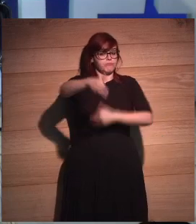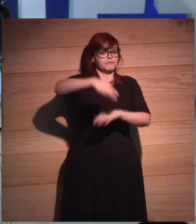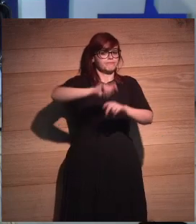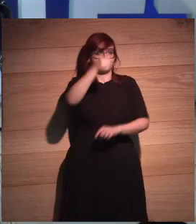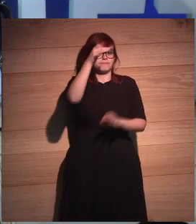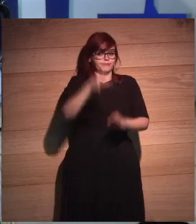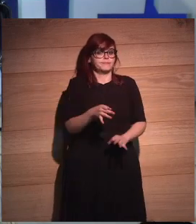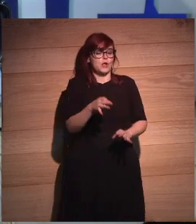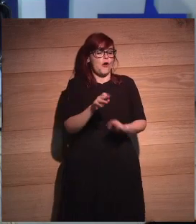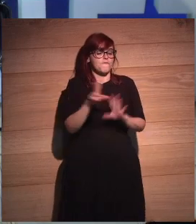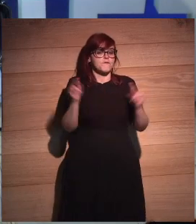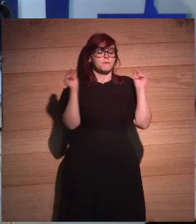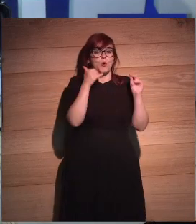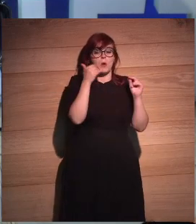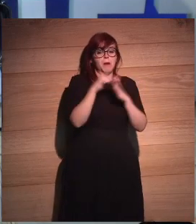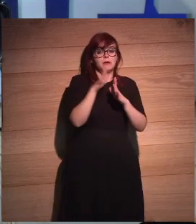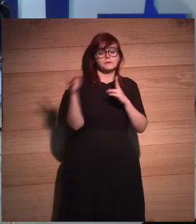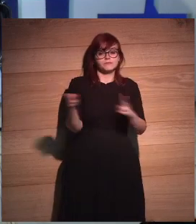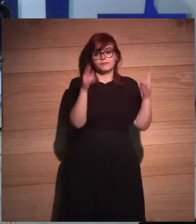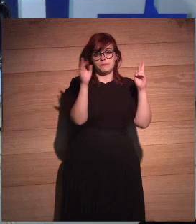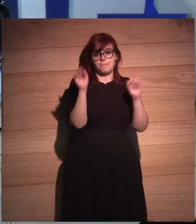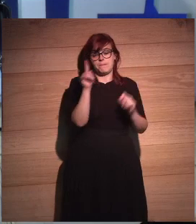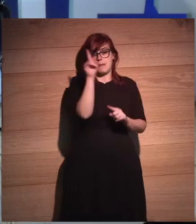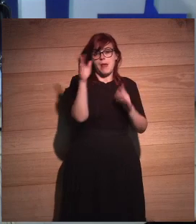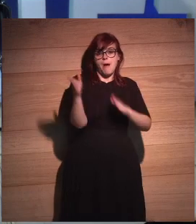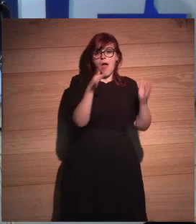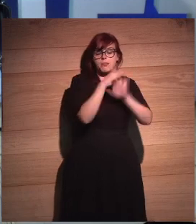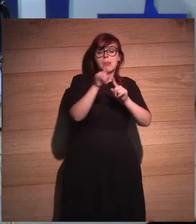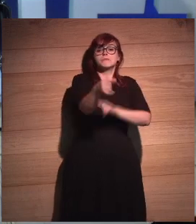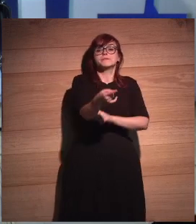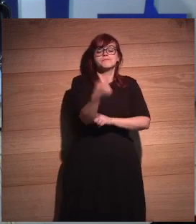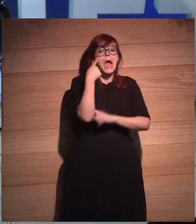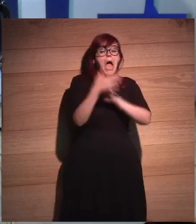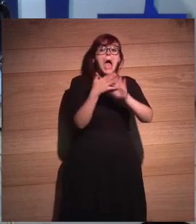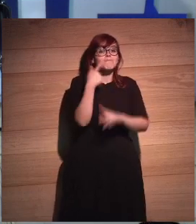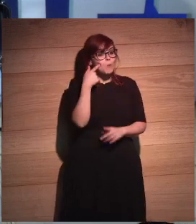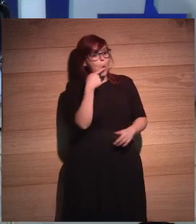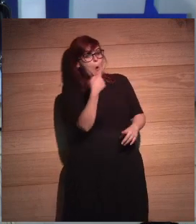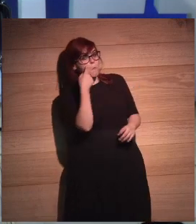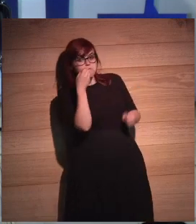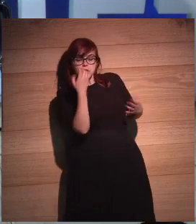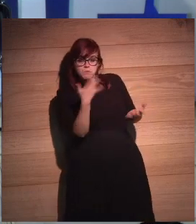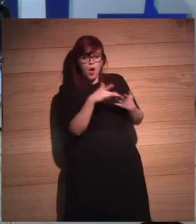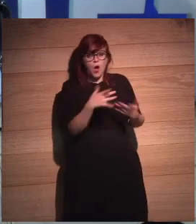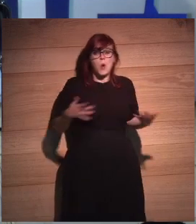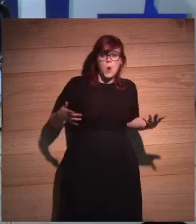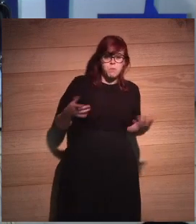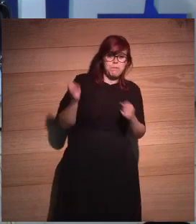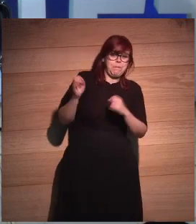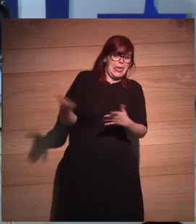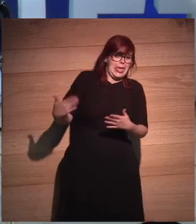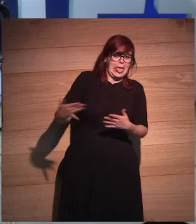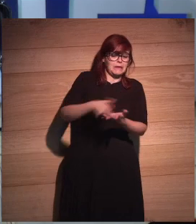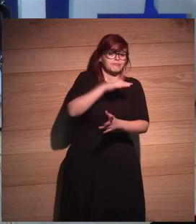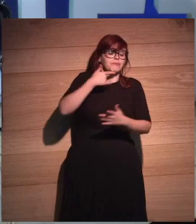probablemente acabemos, por lo menos esta primera tanda, ¿vale? Y entonces veremos algo y diremos, pues mira qué bien, o vaya bluff, dejarlo ya, no sigáis,